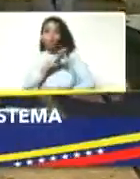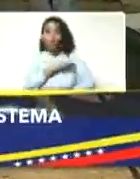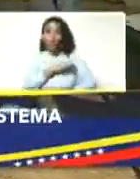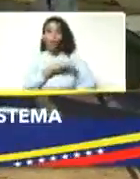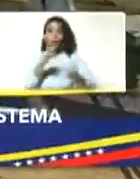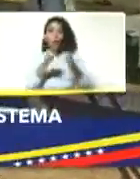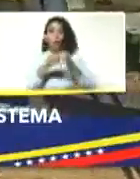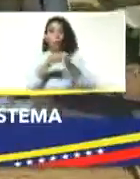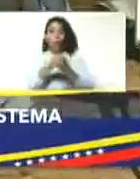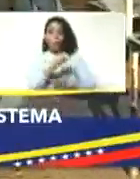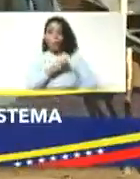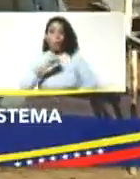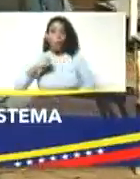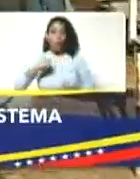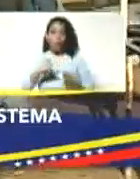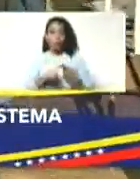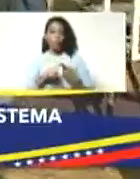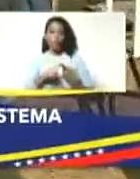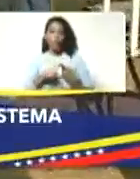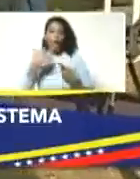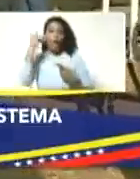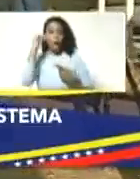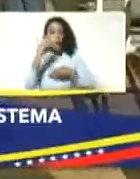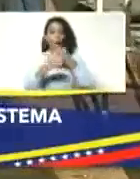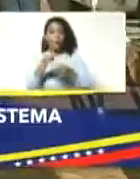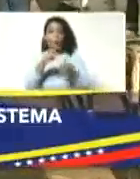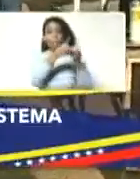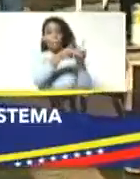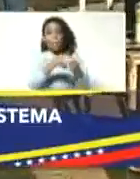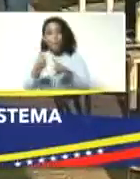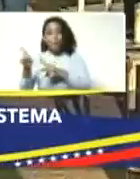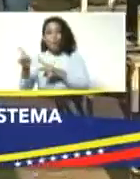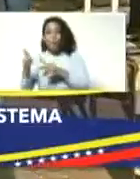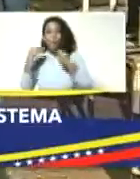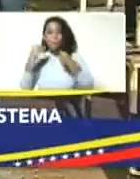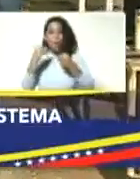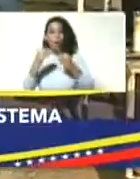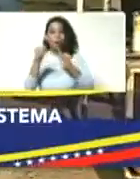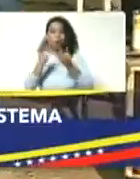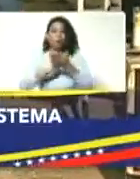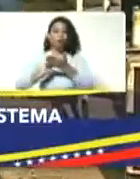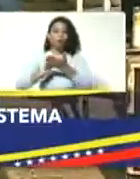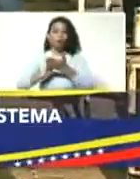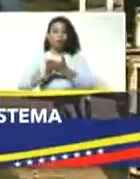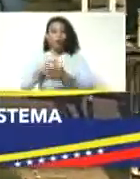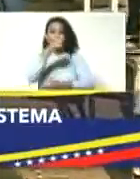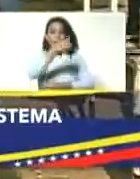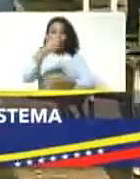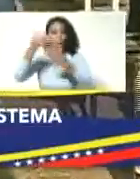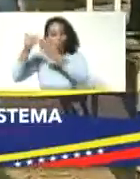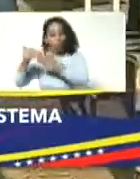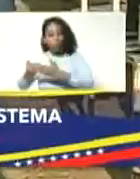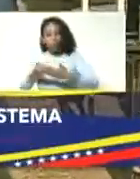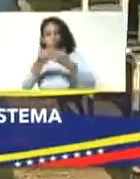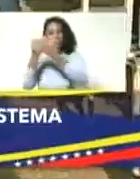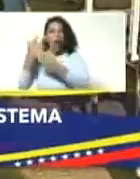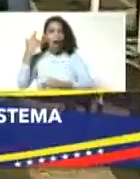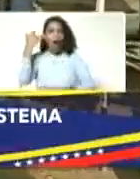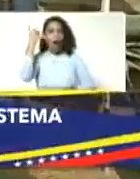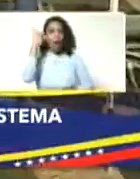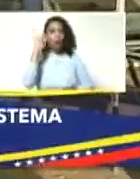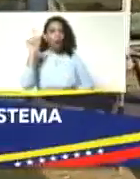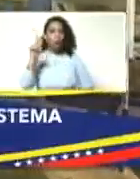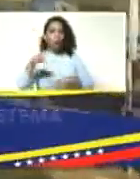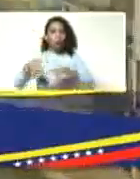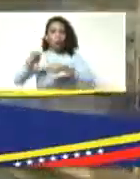sector privado. Hay que crear planes para recuperar y que cada estudiante tenga su